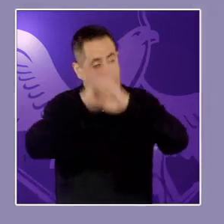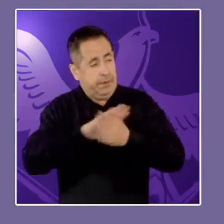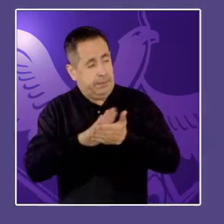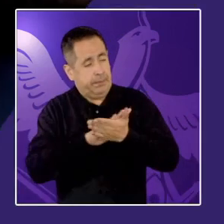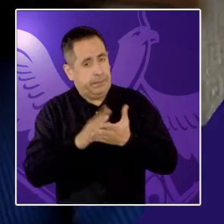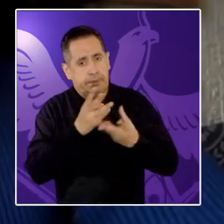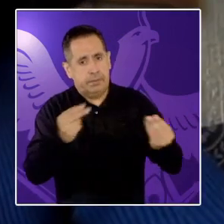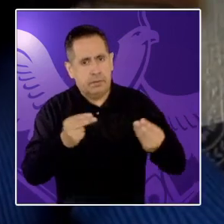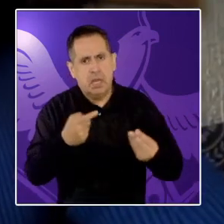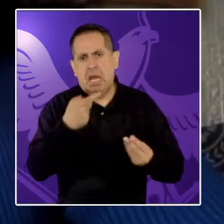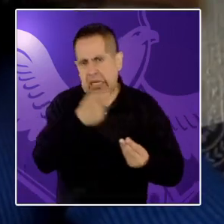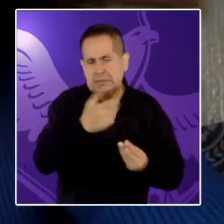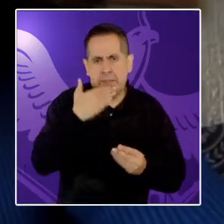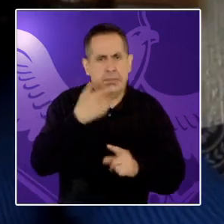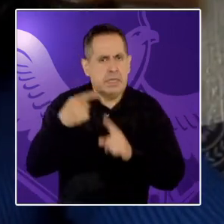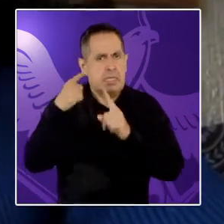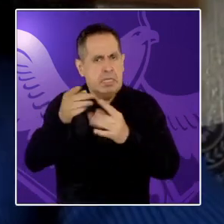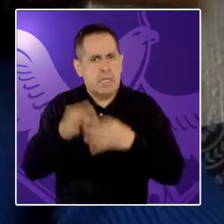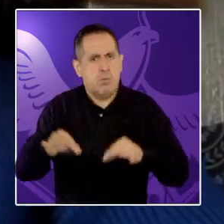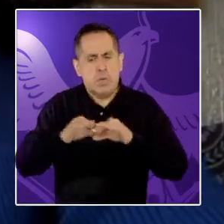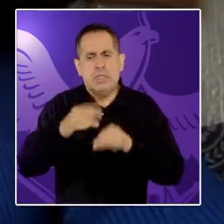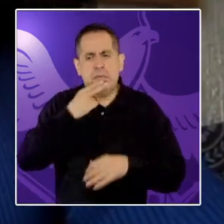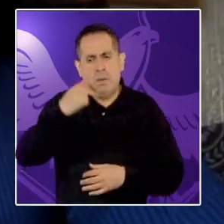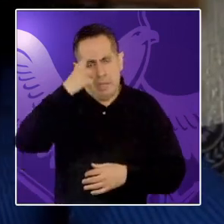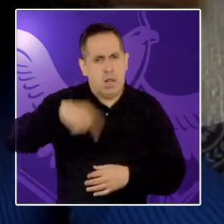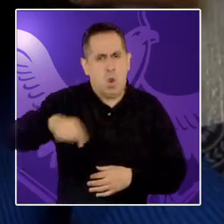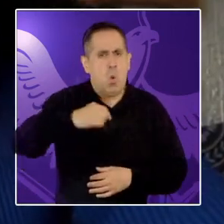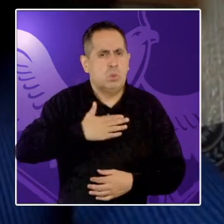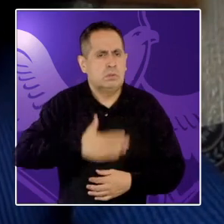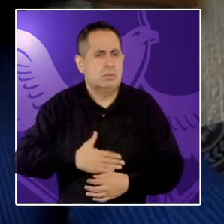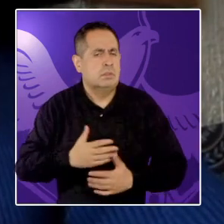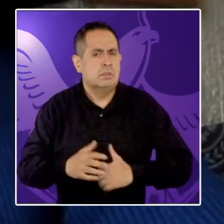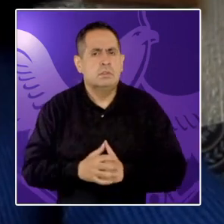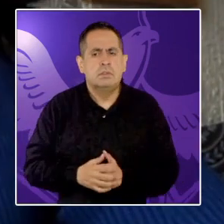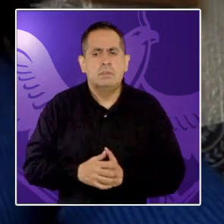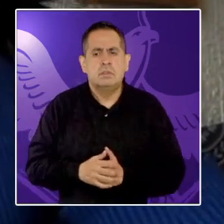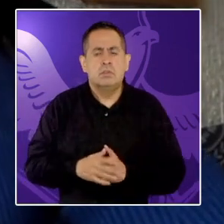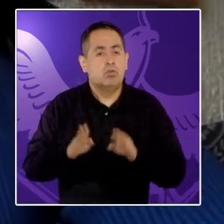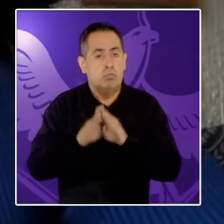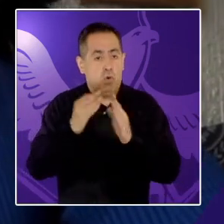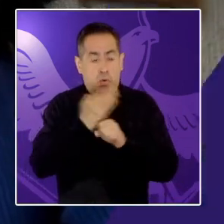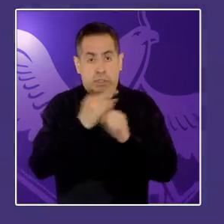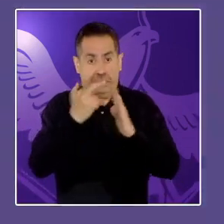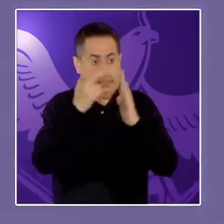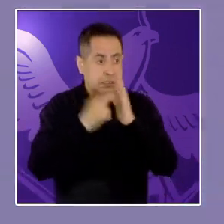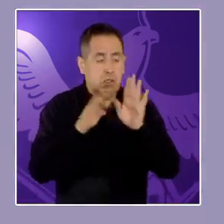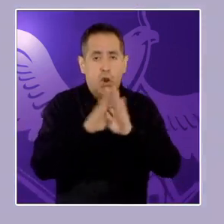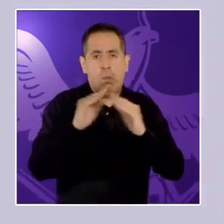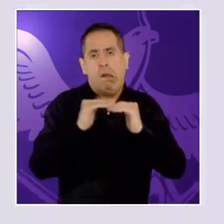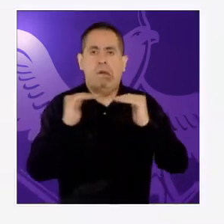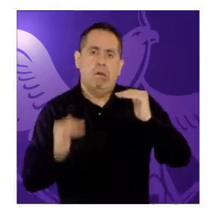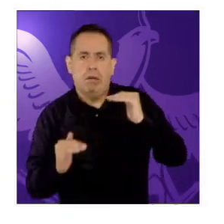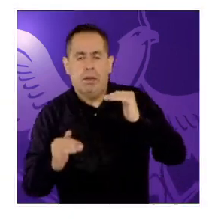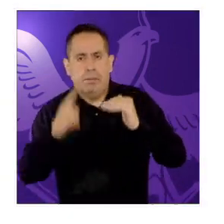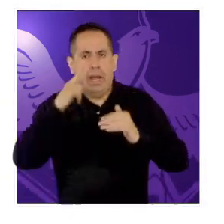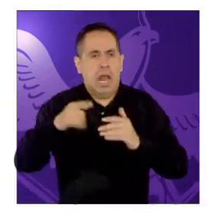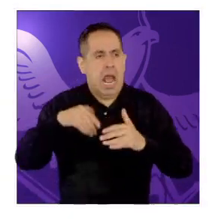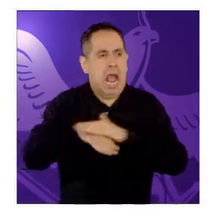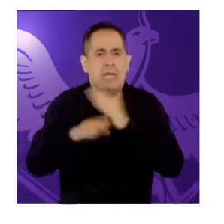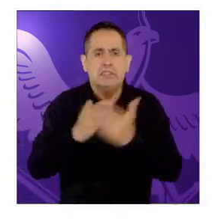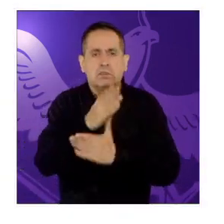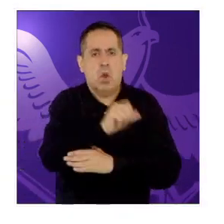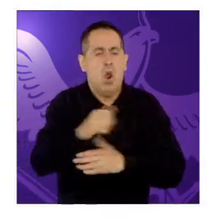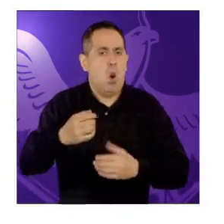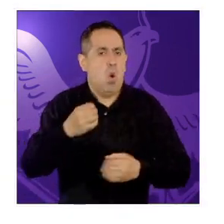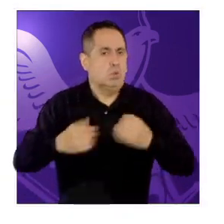La ley de amnistía es, sin lugar a dudas, un logro importante para nuestro sistema de justicia. El propósito de esta norma es equilibrar las desigualdades